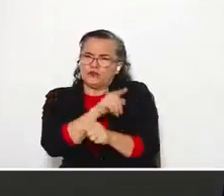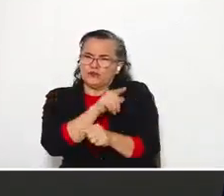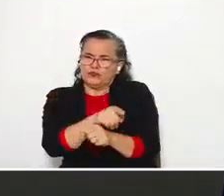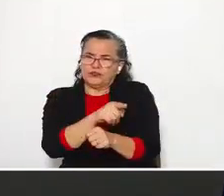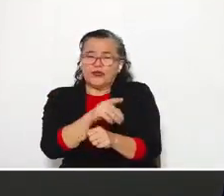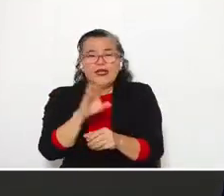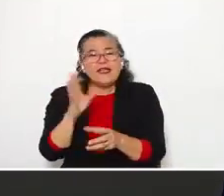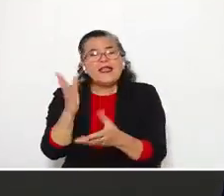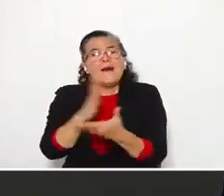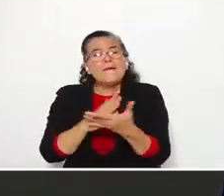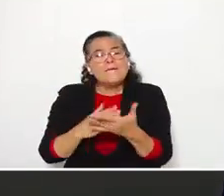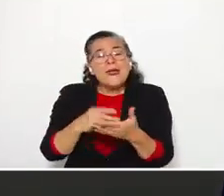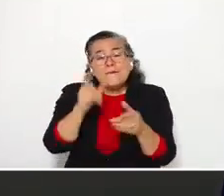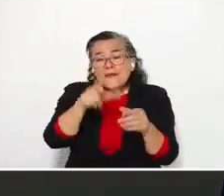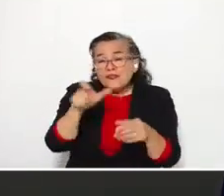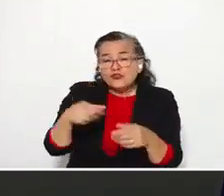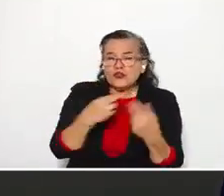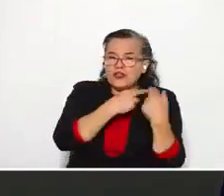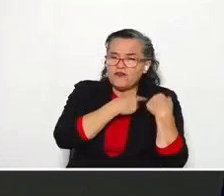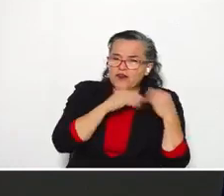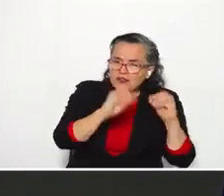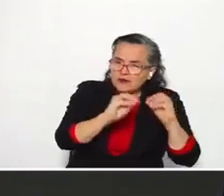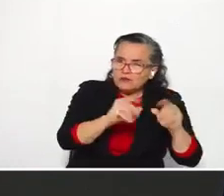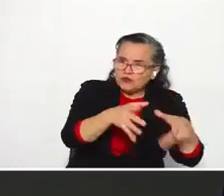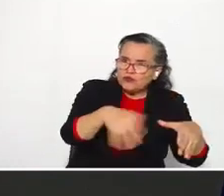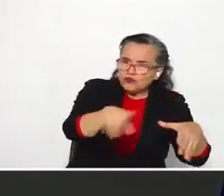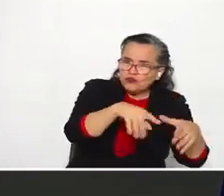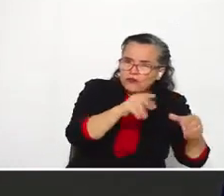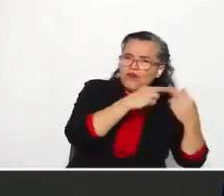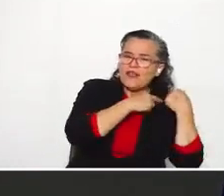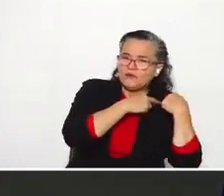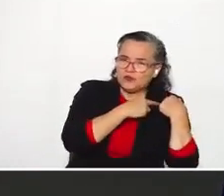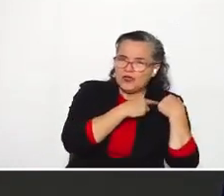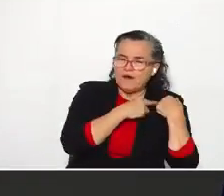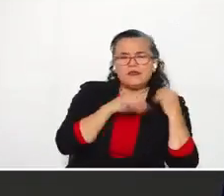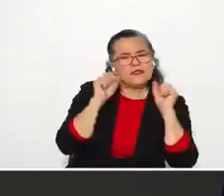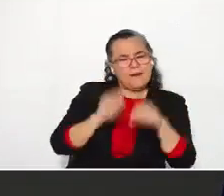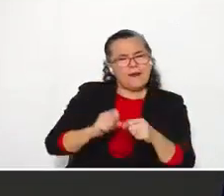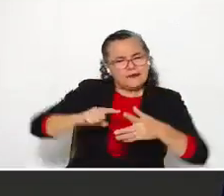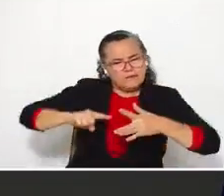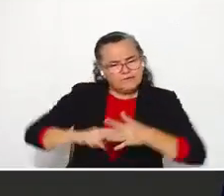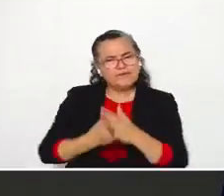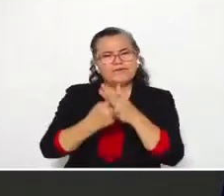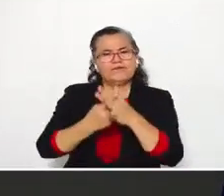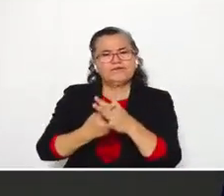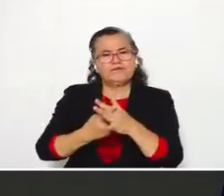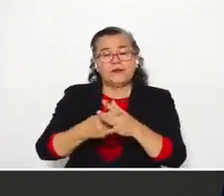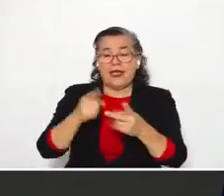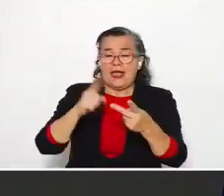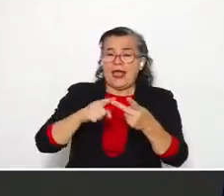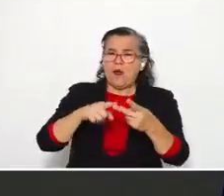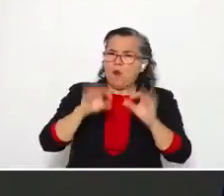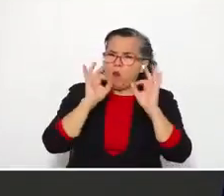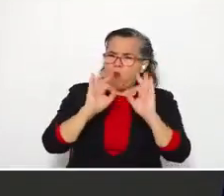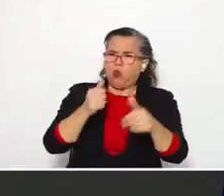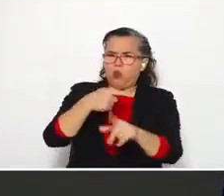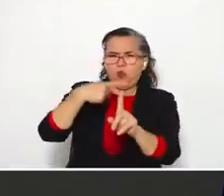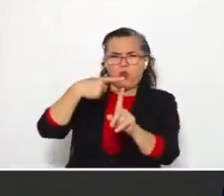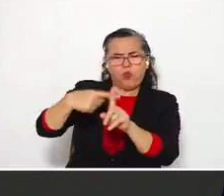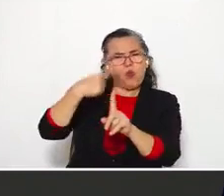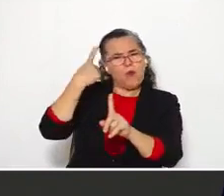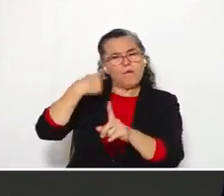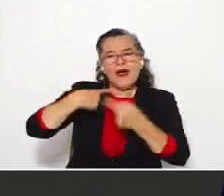y forma personas responsables, capaces de iniciativa, aptas para el diálogo y para la construcción